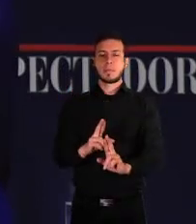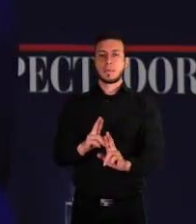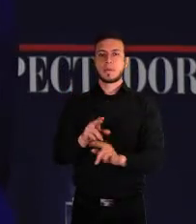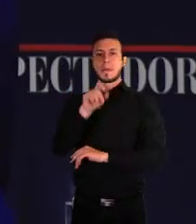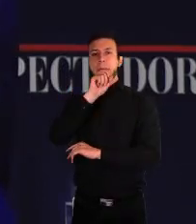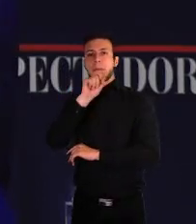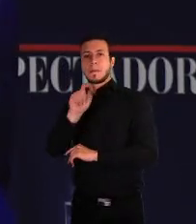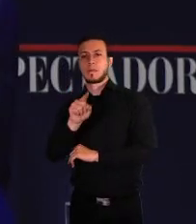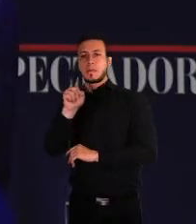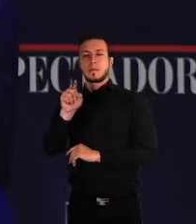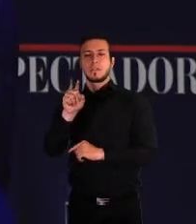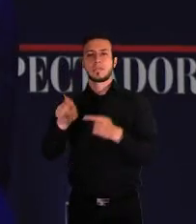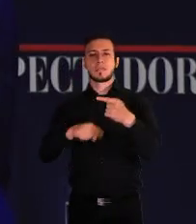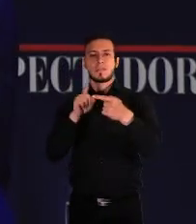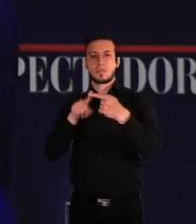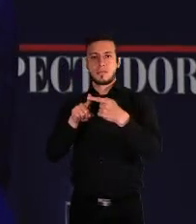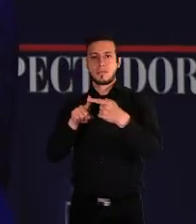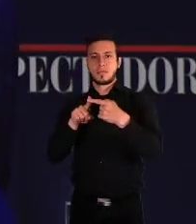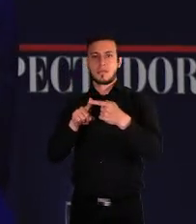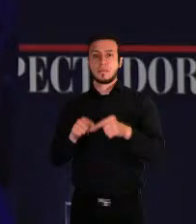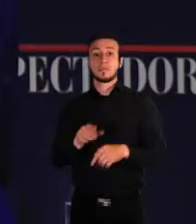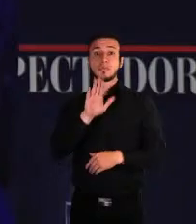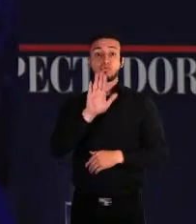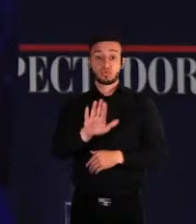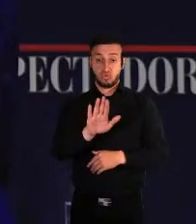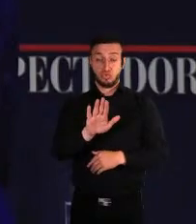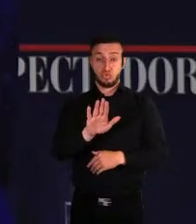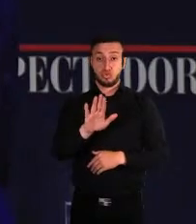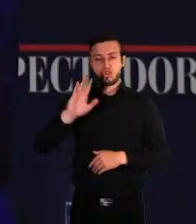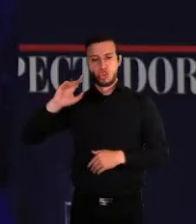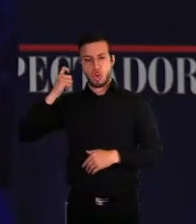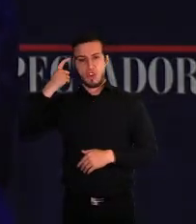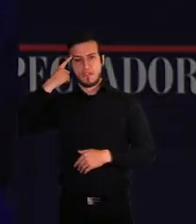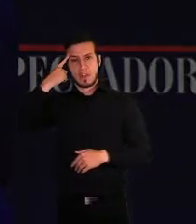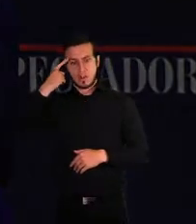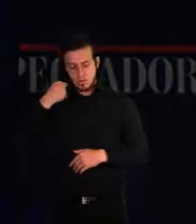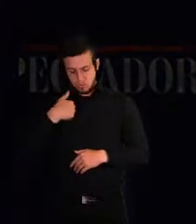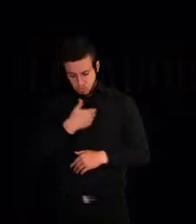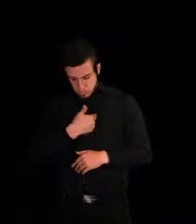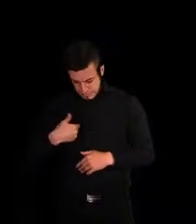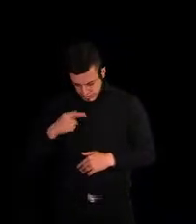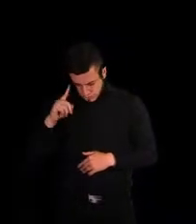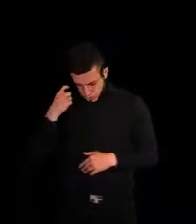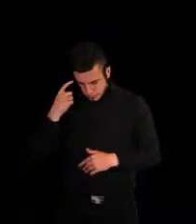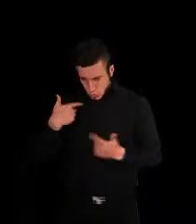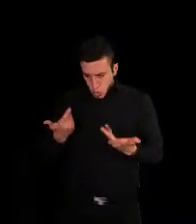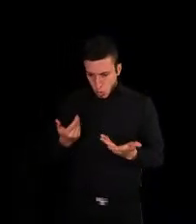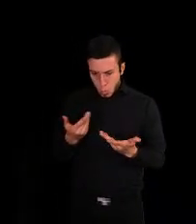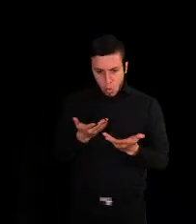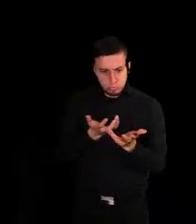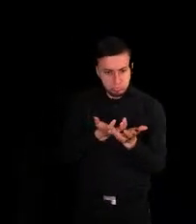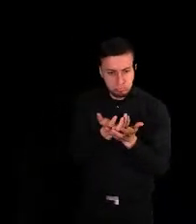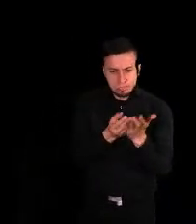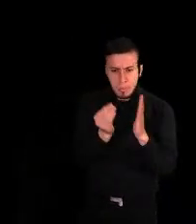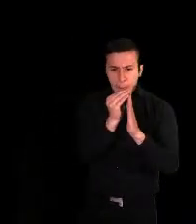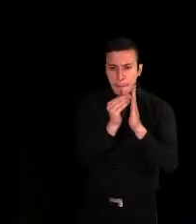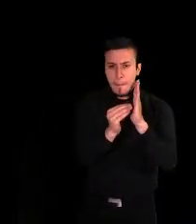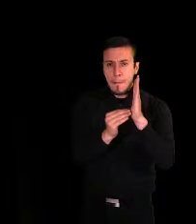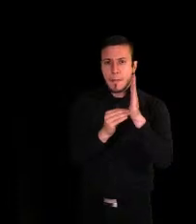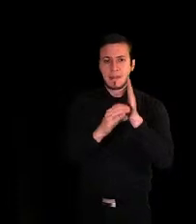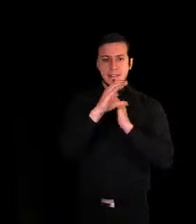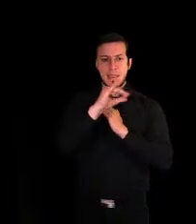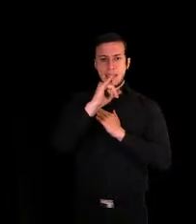número 1 de este bloque desde su gobierno cómo piensa implementar las recomendaciones realizadas por las 6h